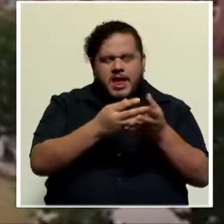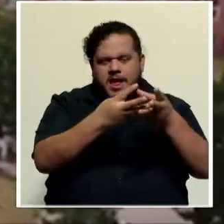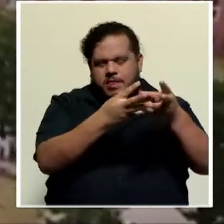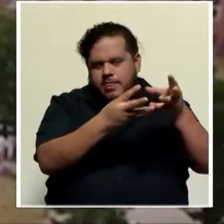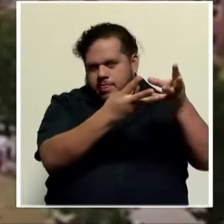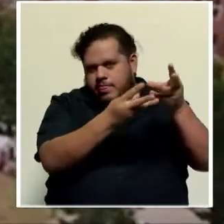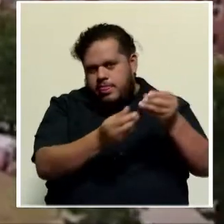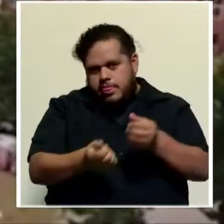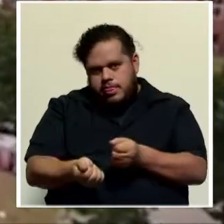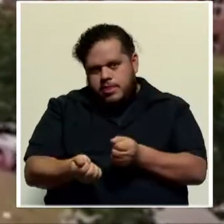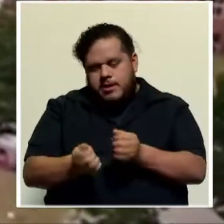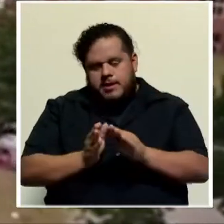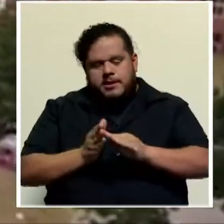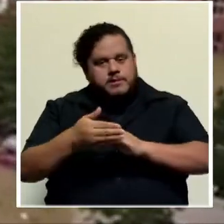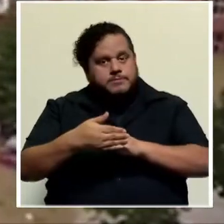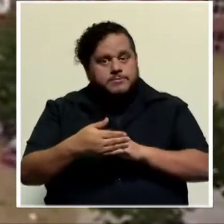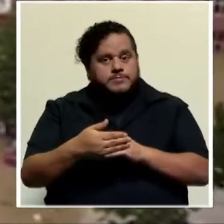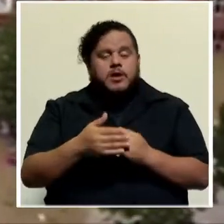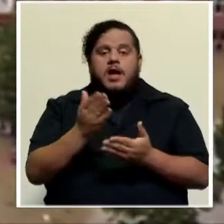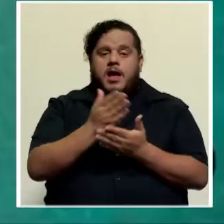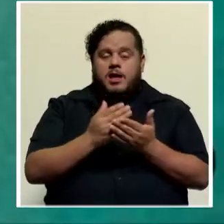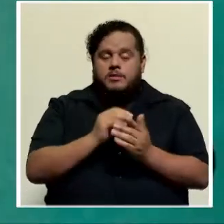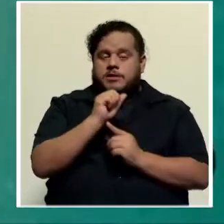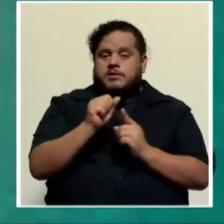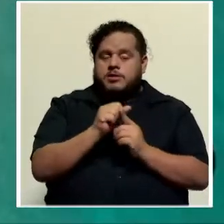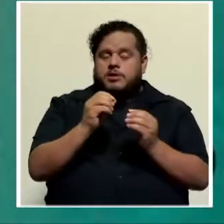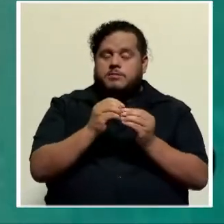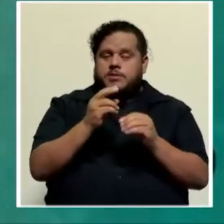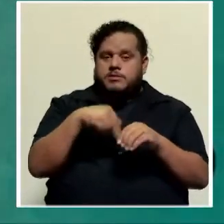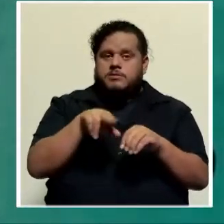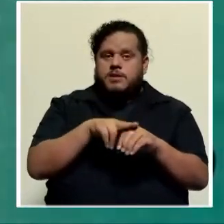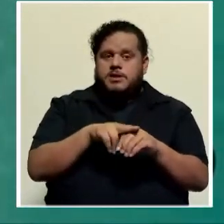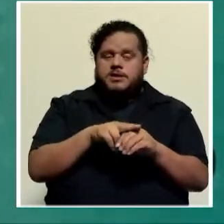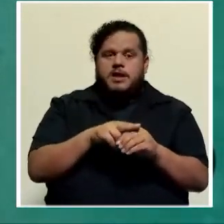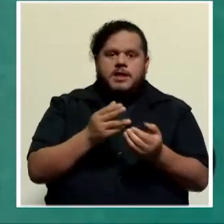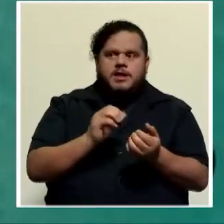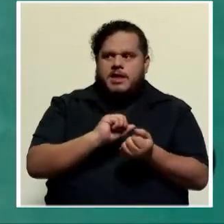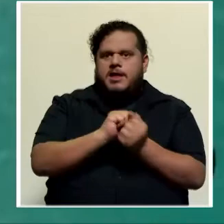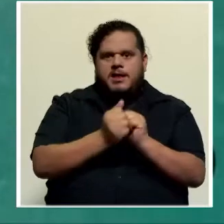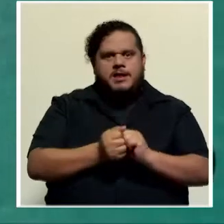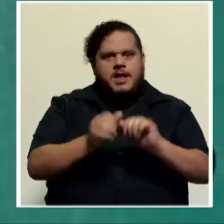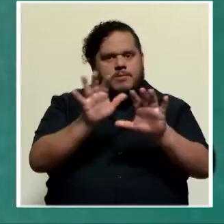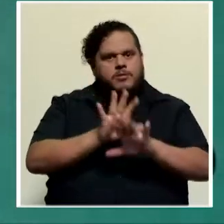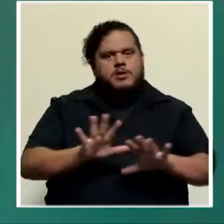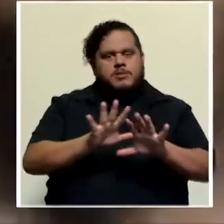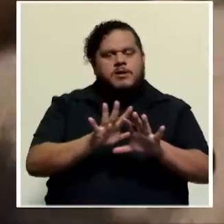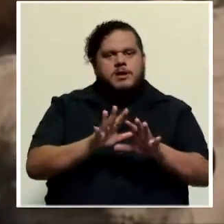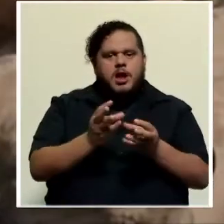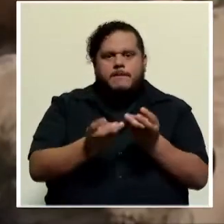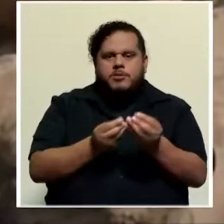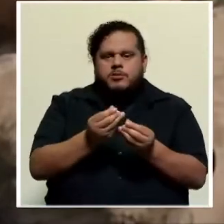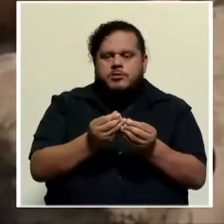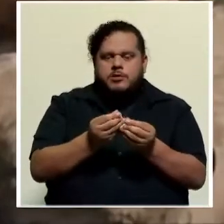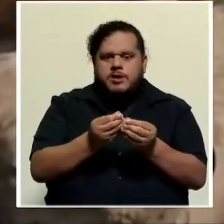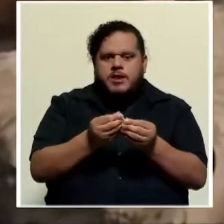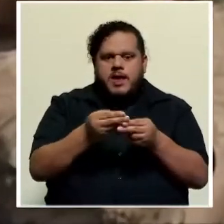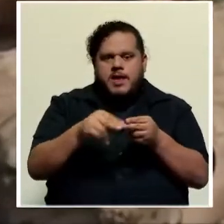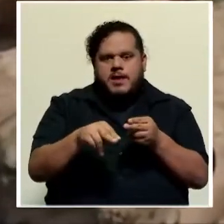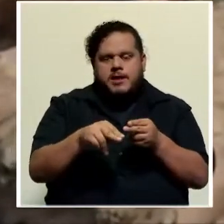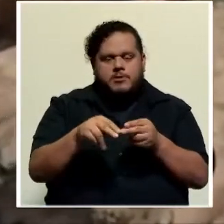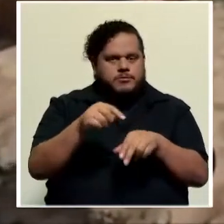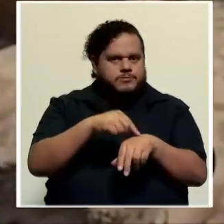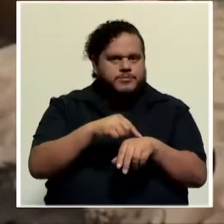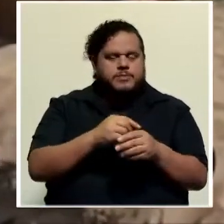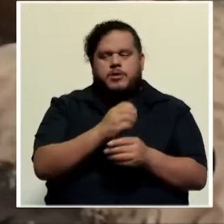costeras son algunos de los efectos más comunes que el cambio climático provocará en el corto plazo. Costa